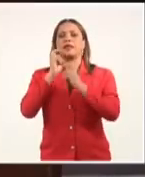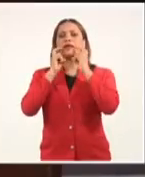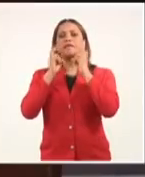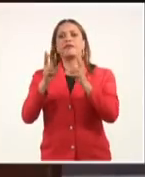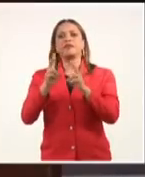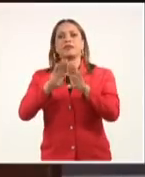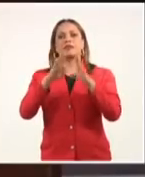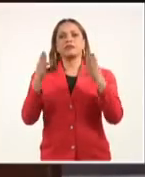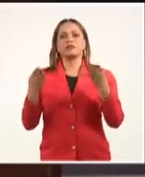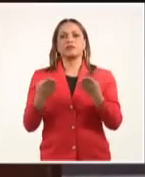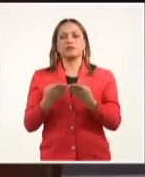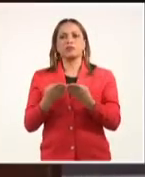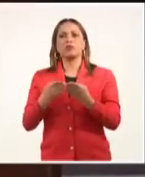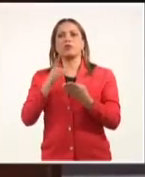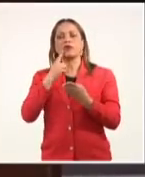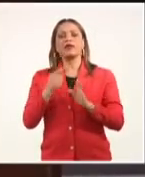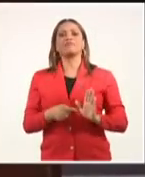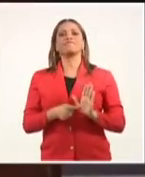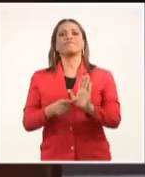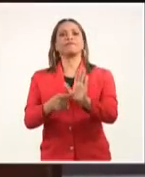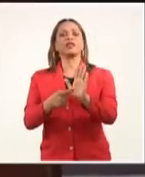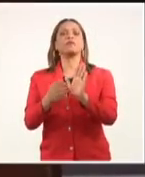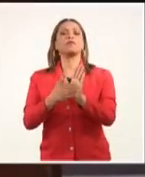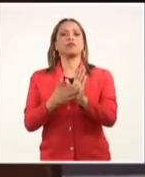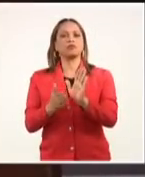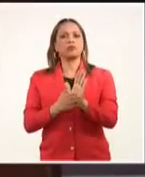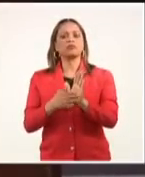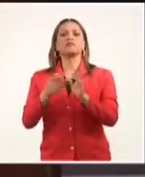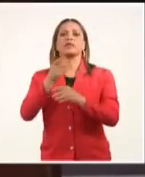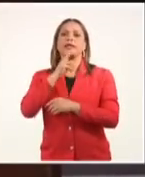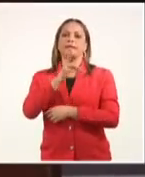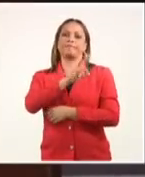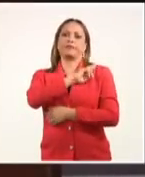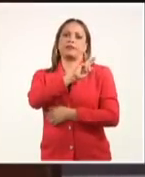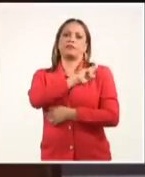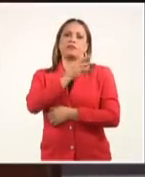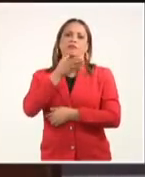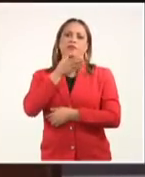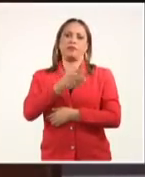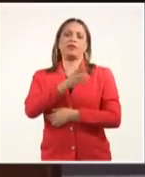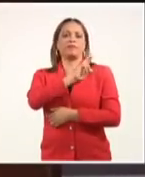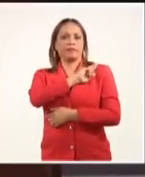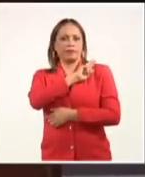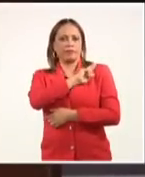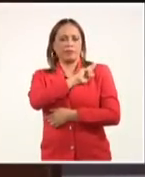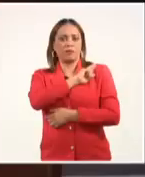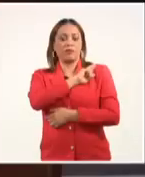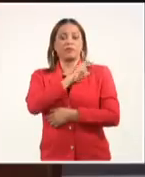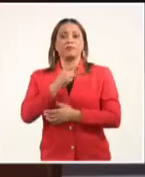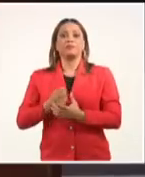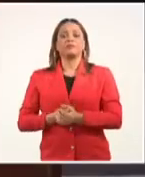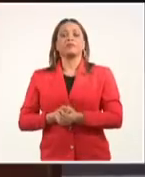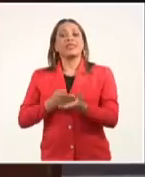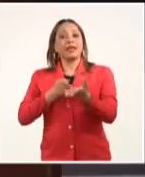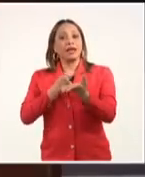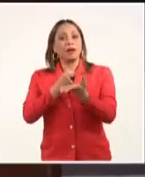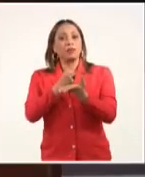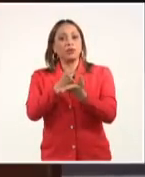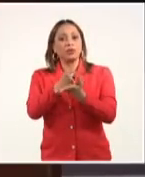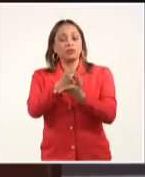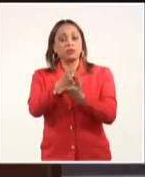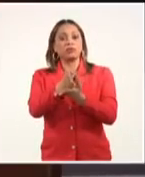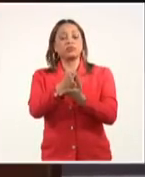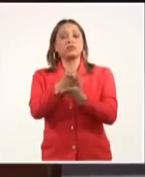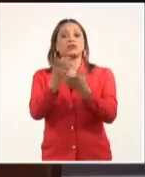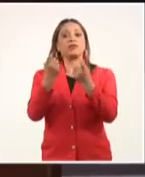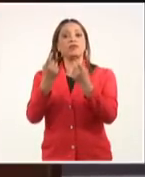encargó de demostrar cuánta razón tenía. El camino recorrido